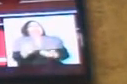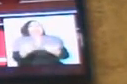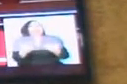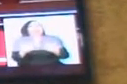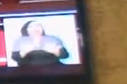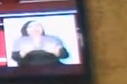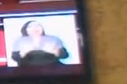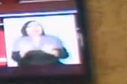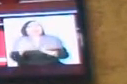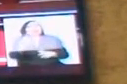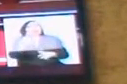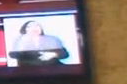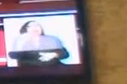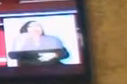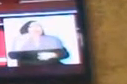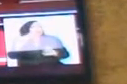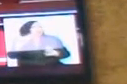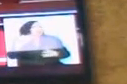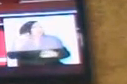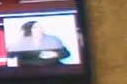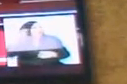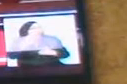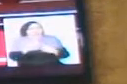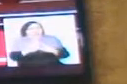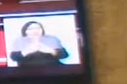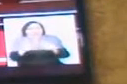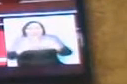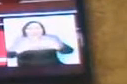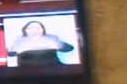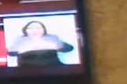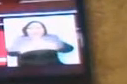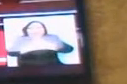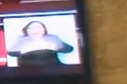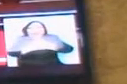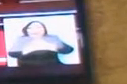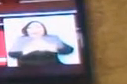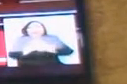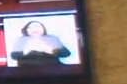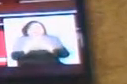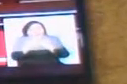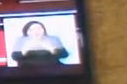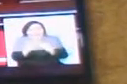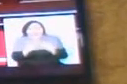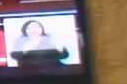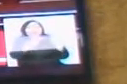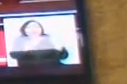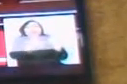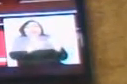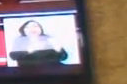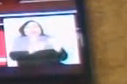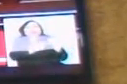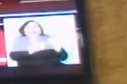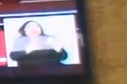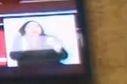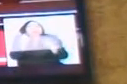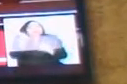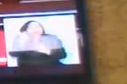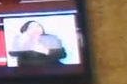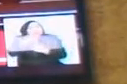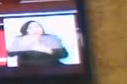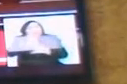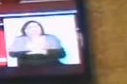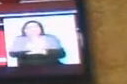cualquier ideología política y credo, un pacto social que nos comprometa a fin de luchar